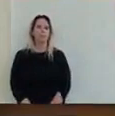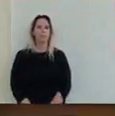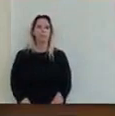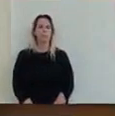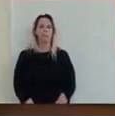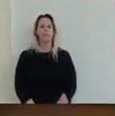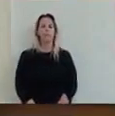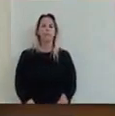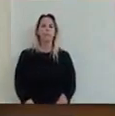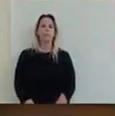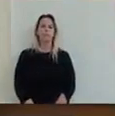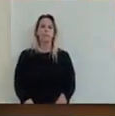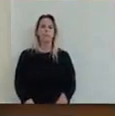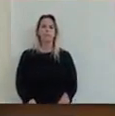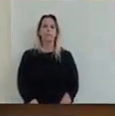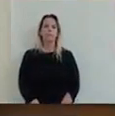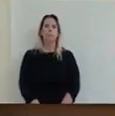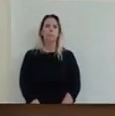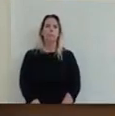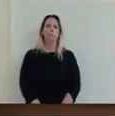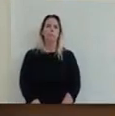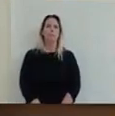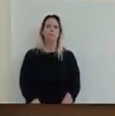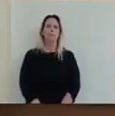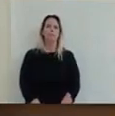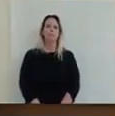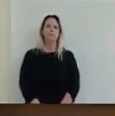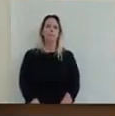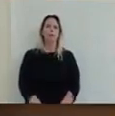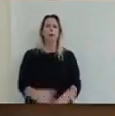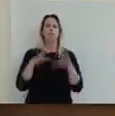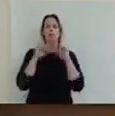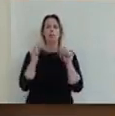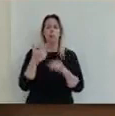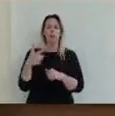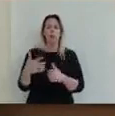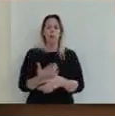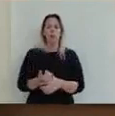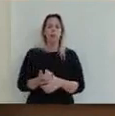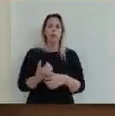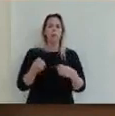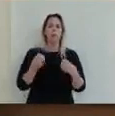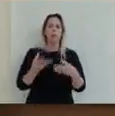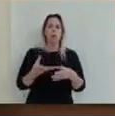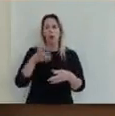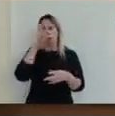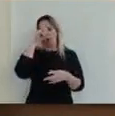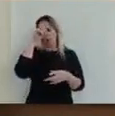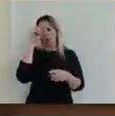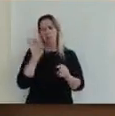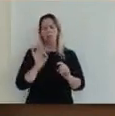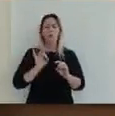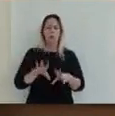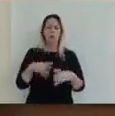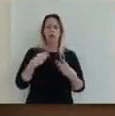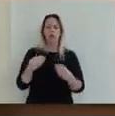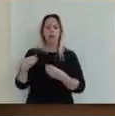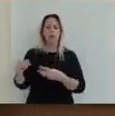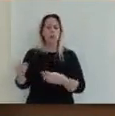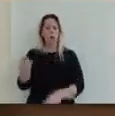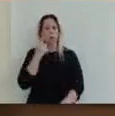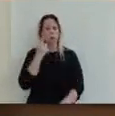personal. ¿Quién era el secretario? No estaba. Entonces, concejal Vega, nosotros estuvimos presentes siempre colaborando